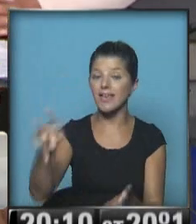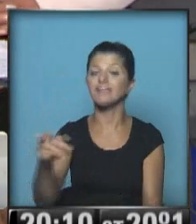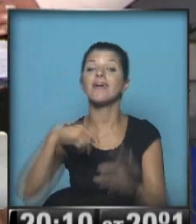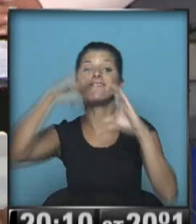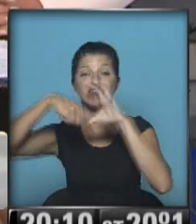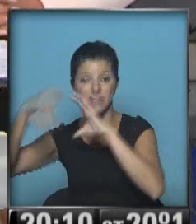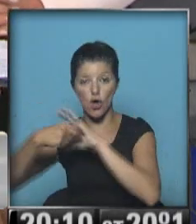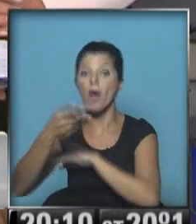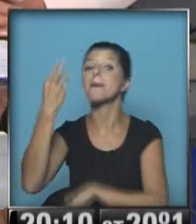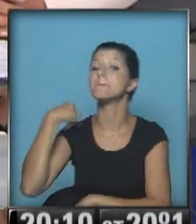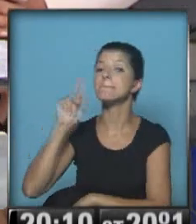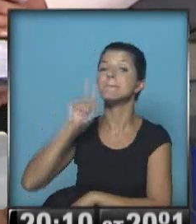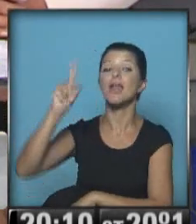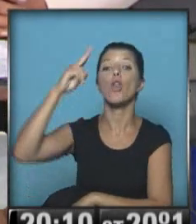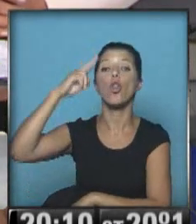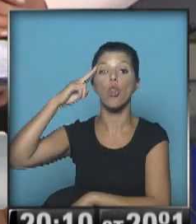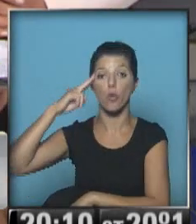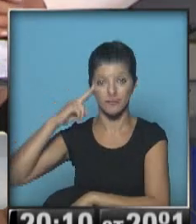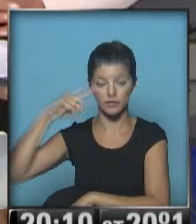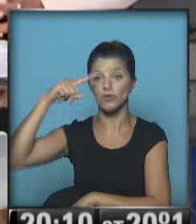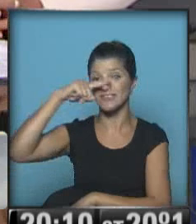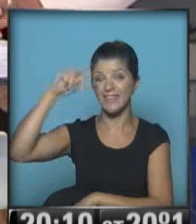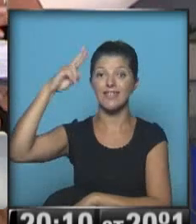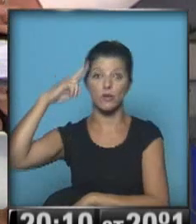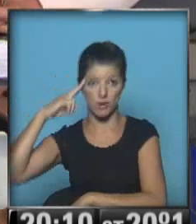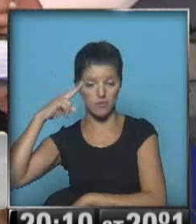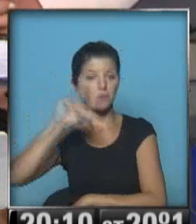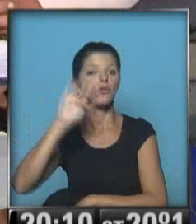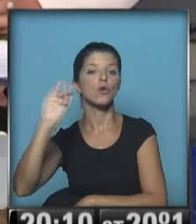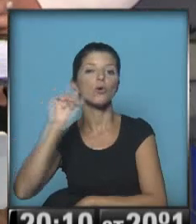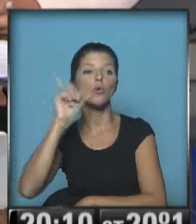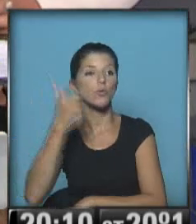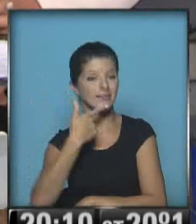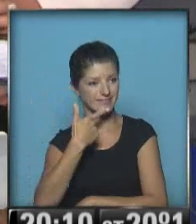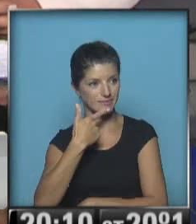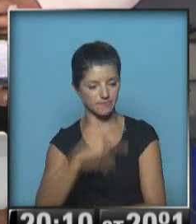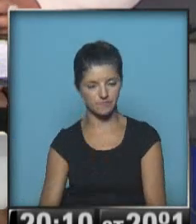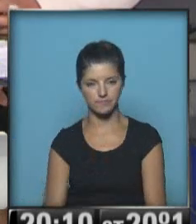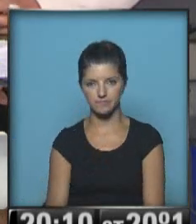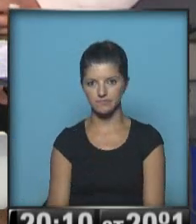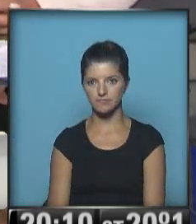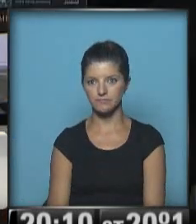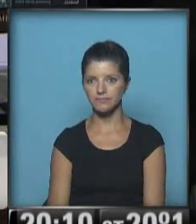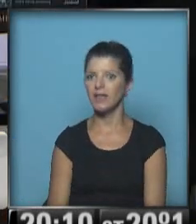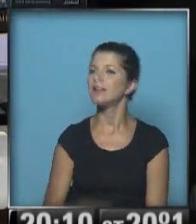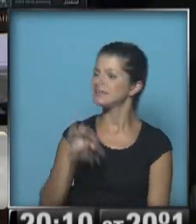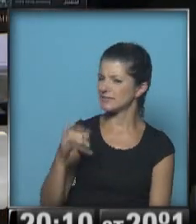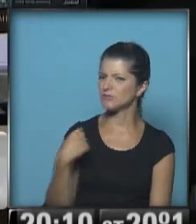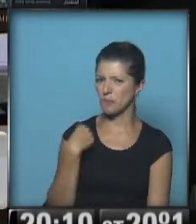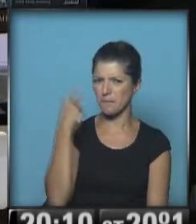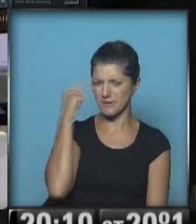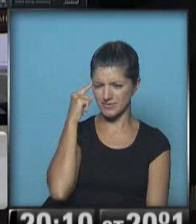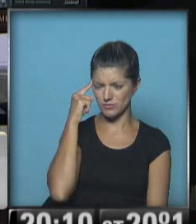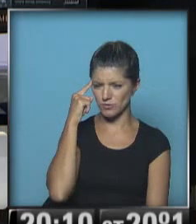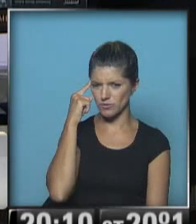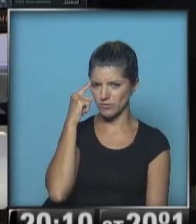video Fue realizado en 1979 Luis brust Sí Uno todavía piensa que si alguien